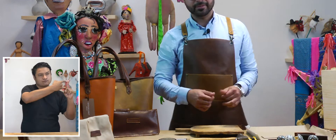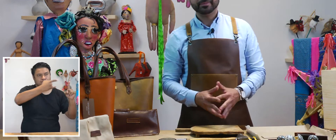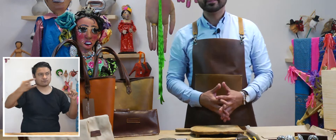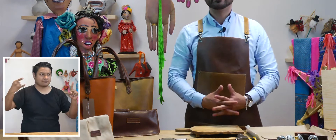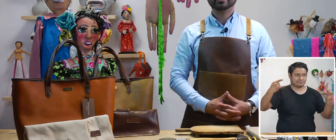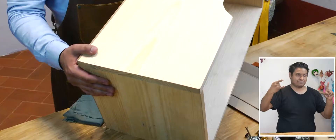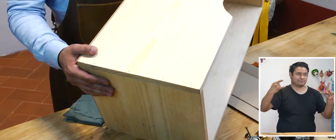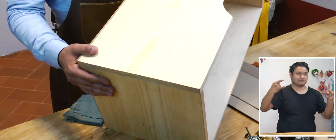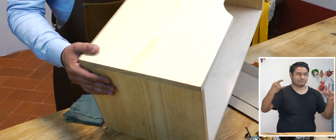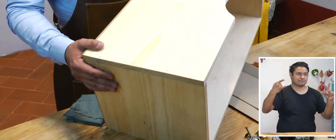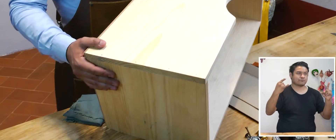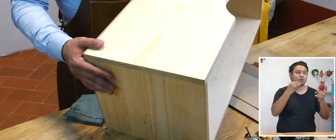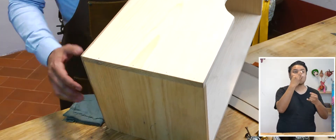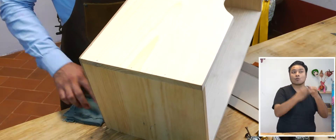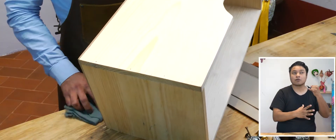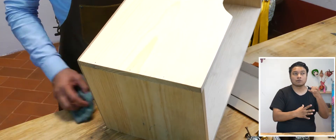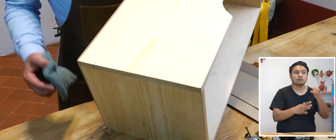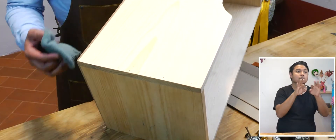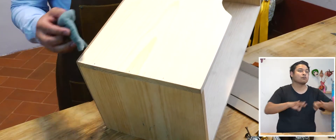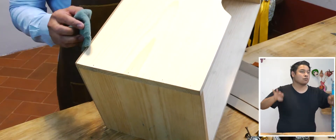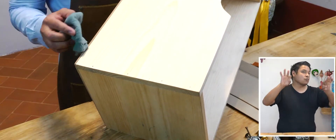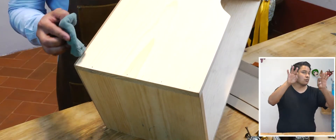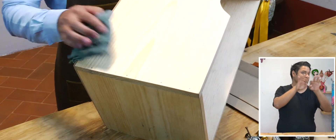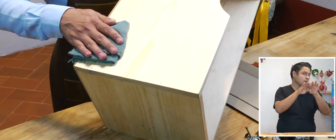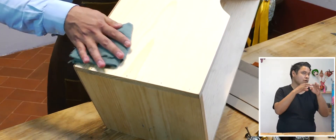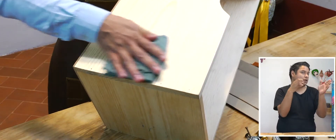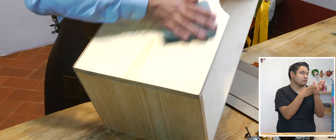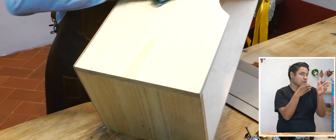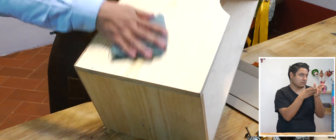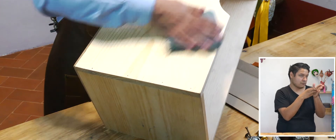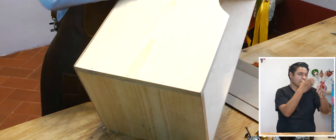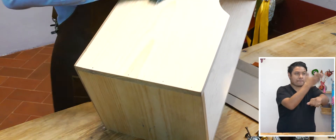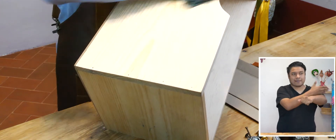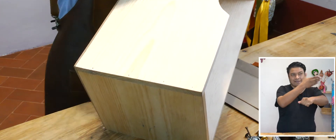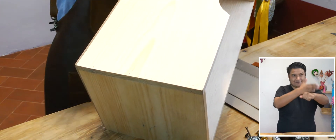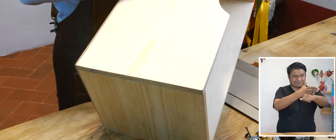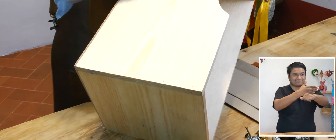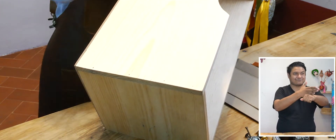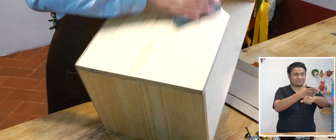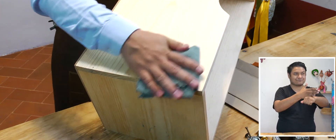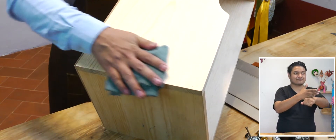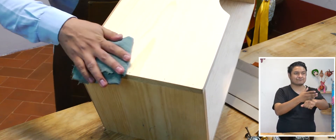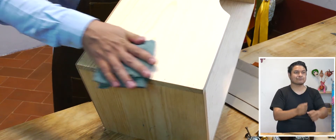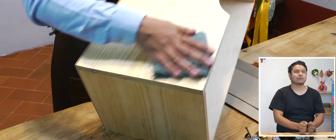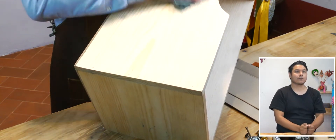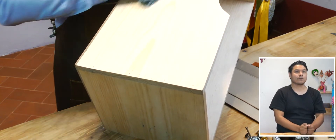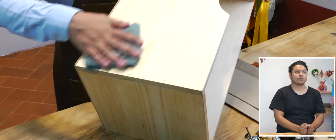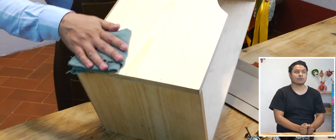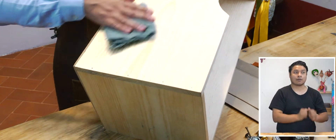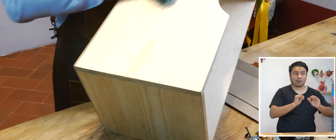reutilizar. Hemos seleccionado nuestro cajón y vamos a dar inicio limpiando